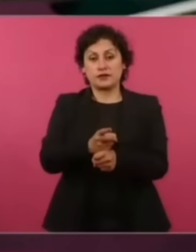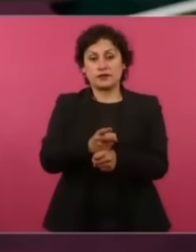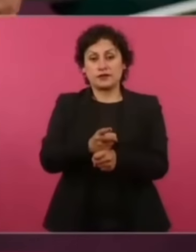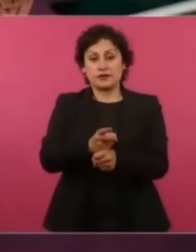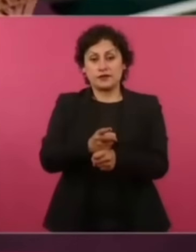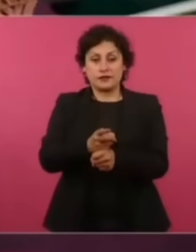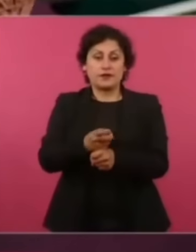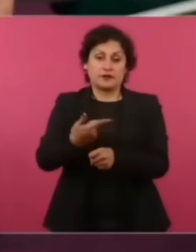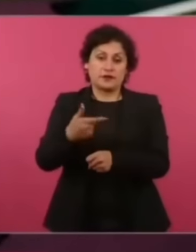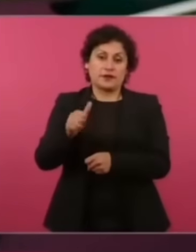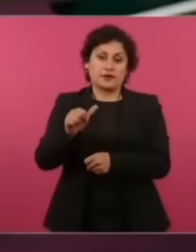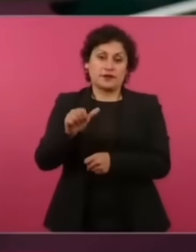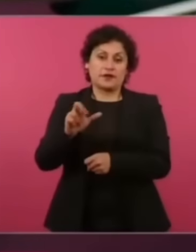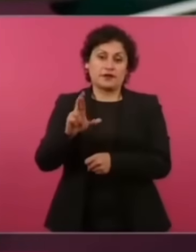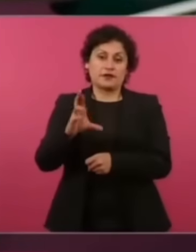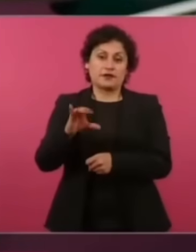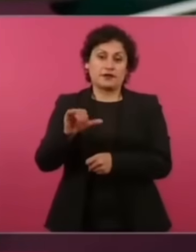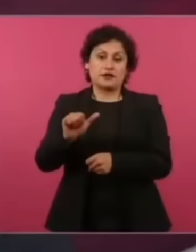a García Luna,